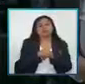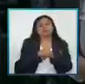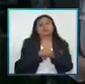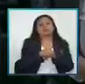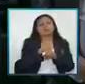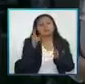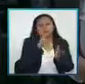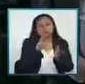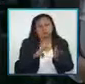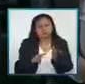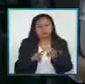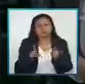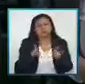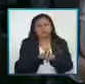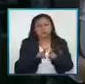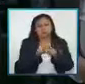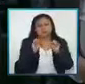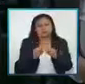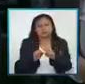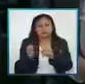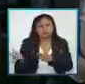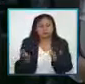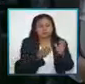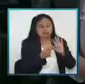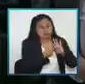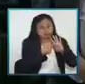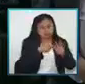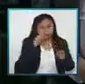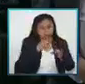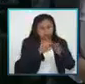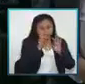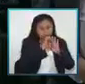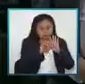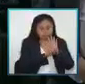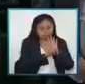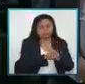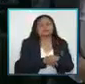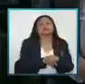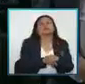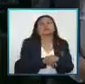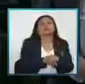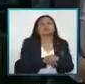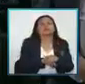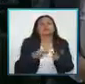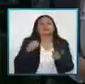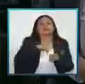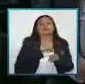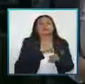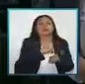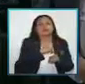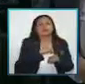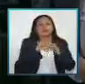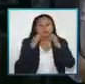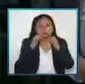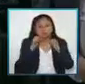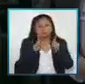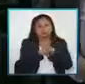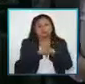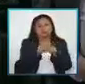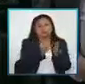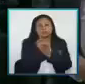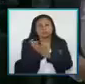Y leo tal como aparece el primer párrafo. El Ministerio Público es